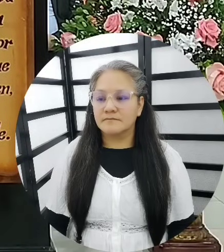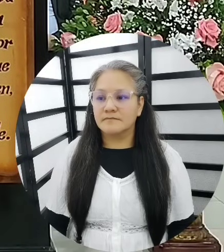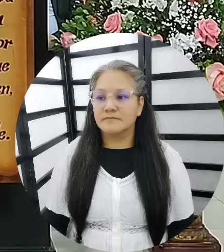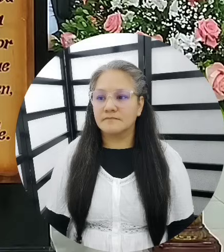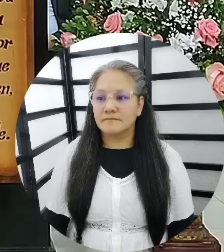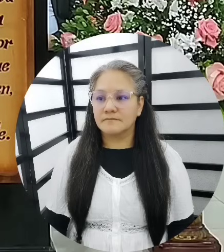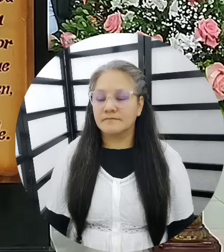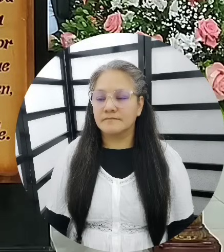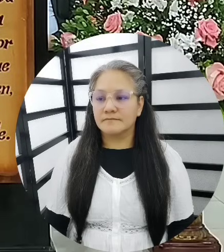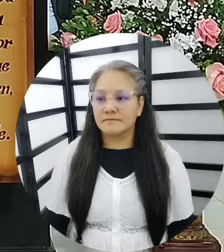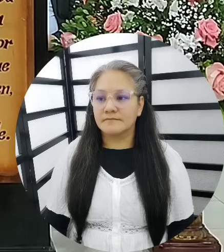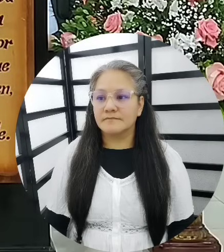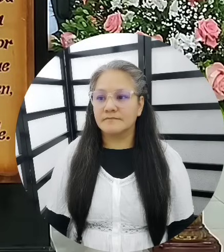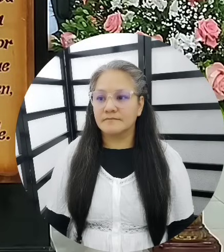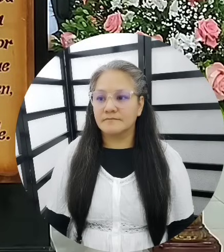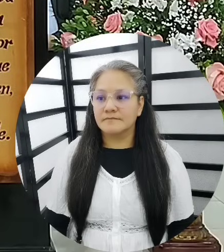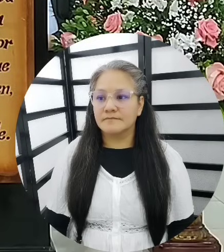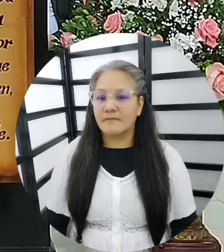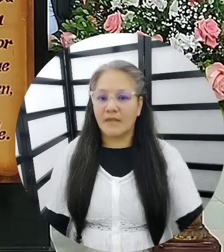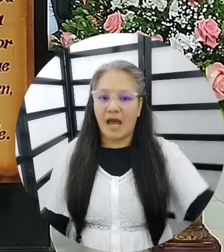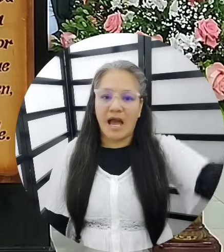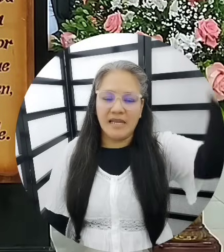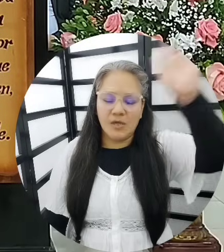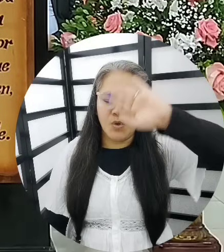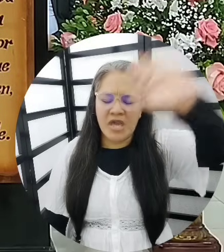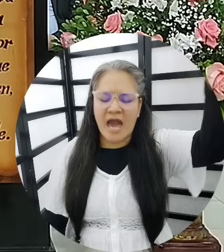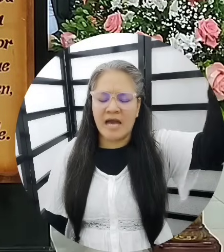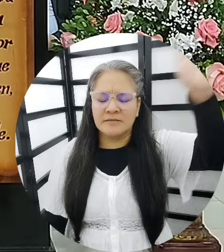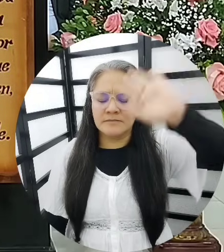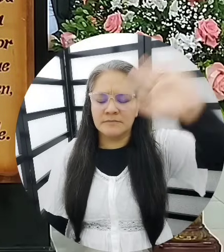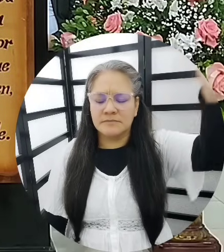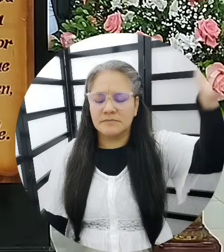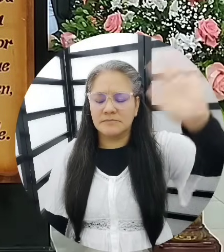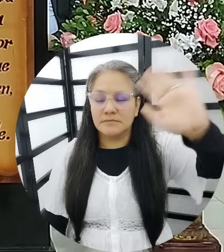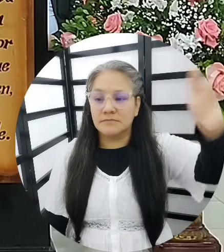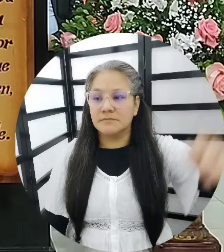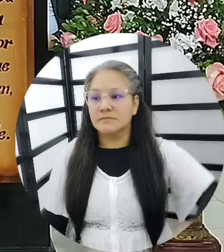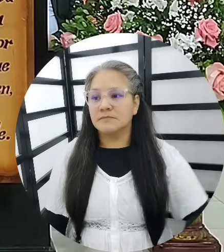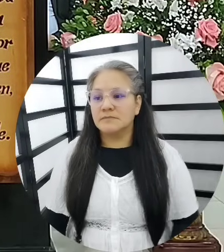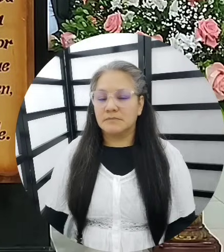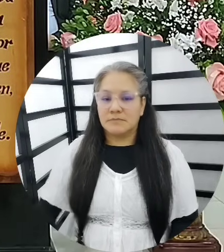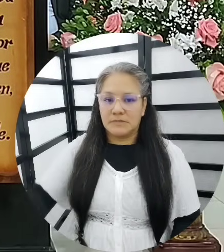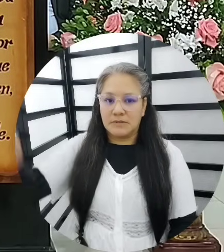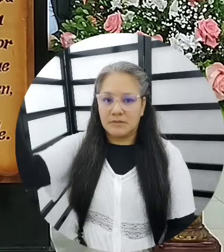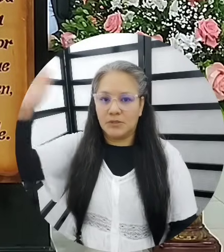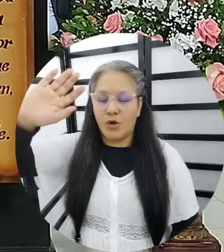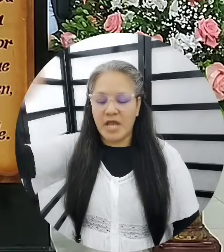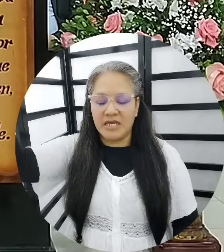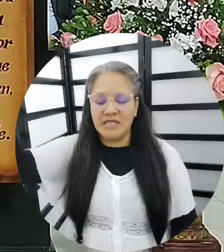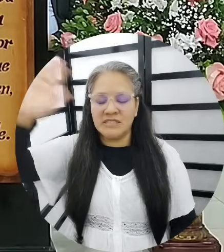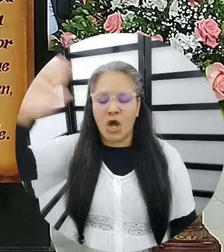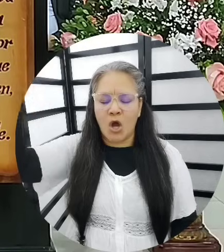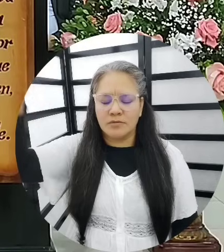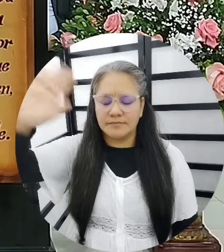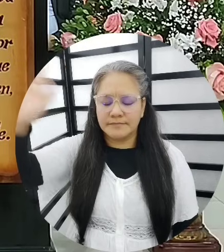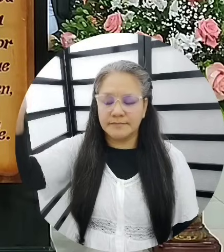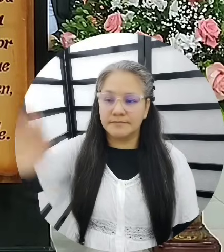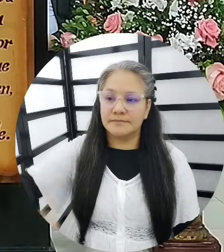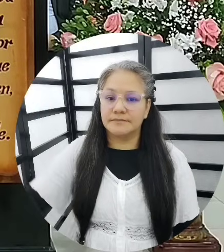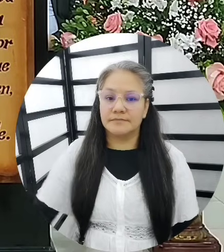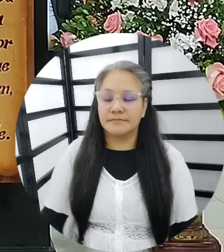de transmitir, de vertir estos principios continuamente. Gloria al nombre del Señor.